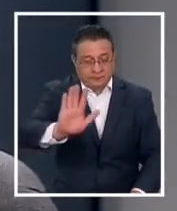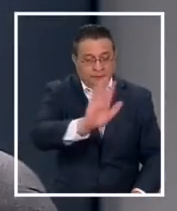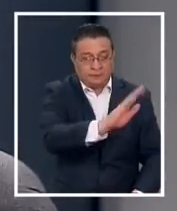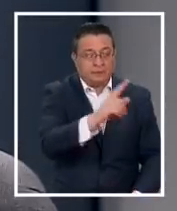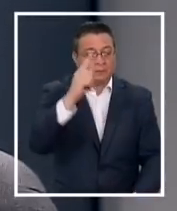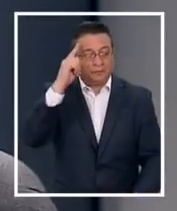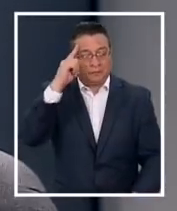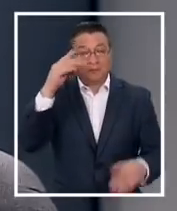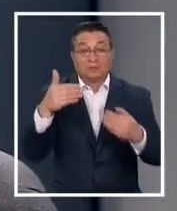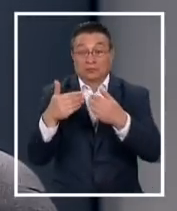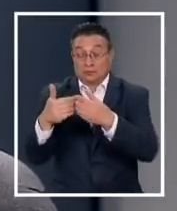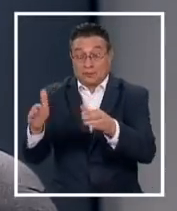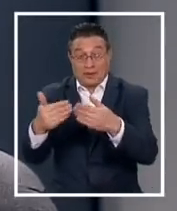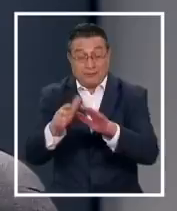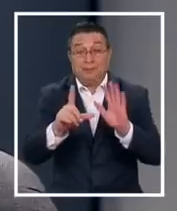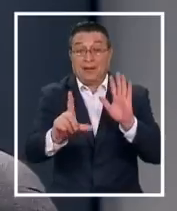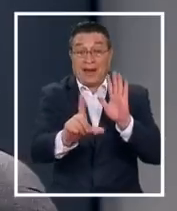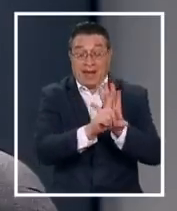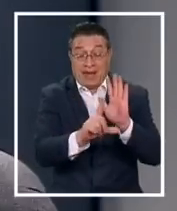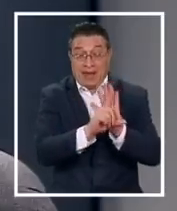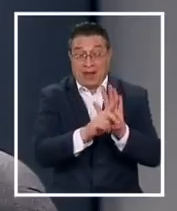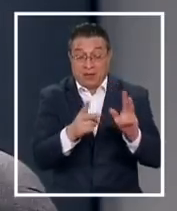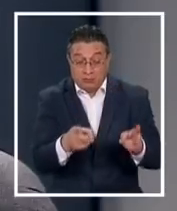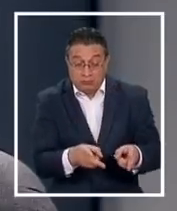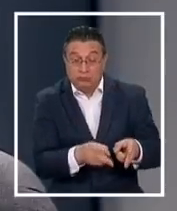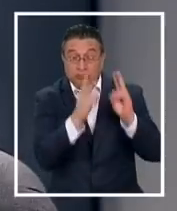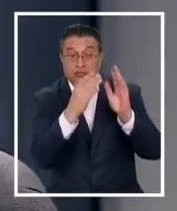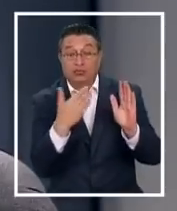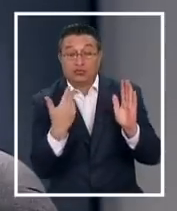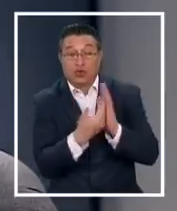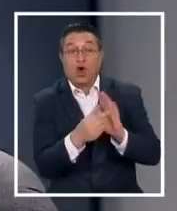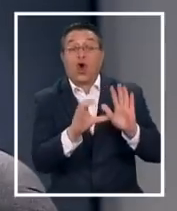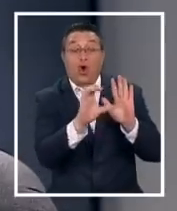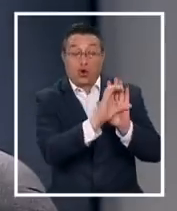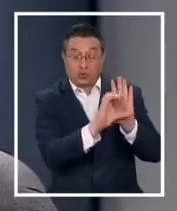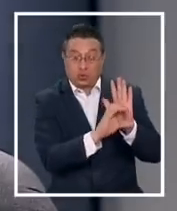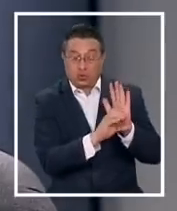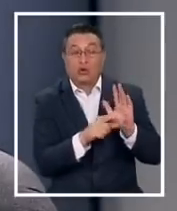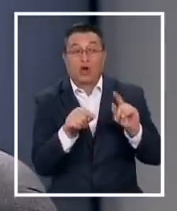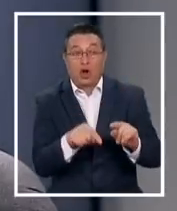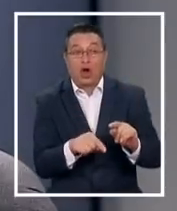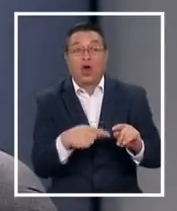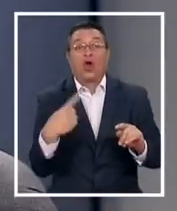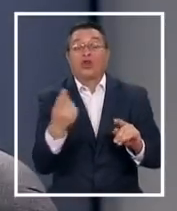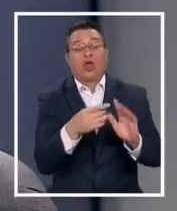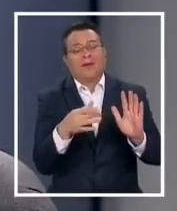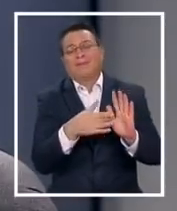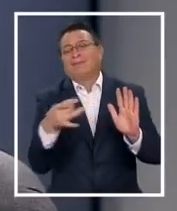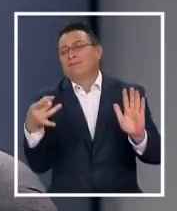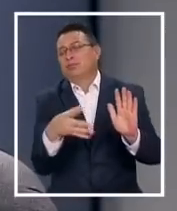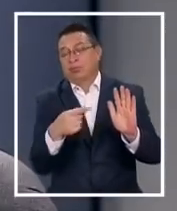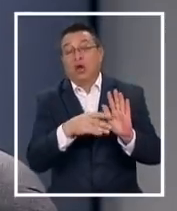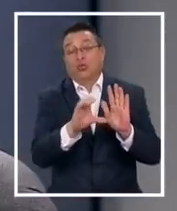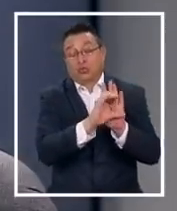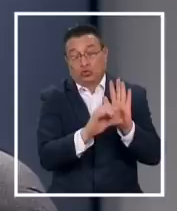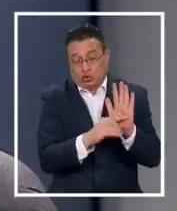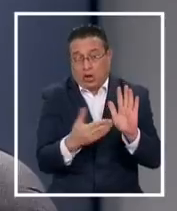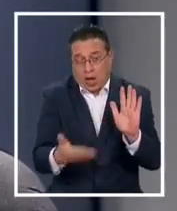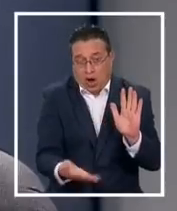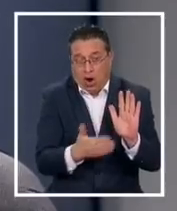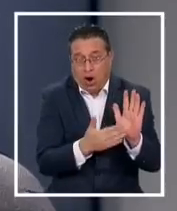lo que se les plazca, más allá de lo que la ley les permite hacer, lo que la Constitución hoy día denigrada, lo que queramos, pero es la Constitución